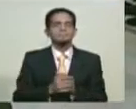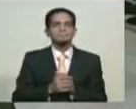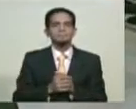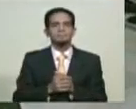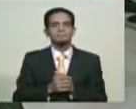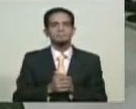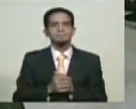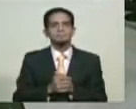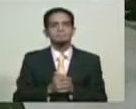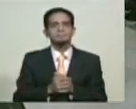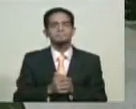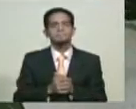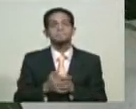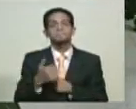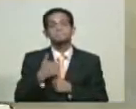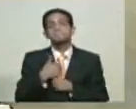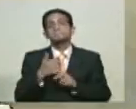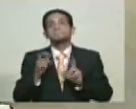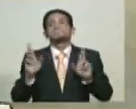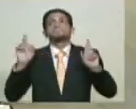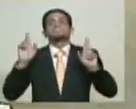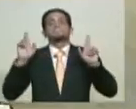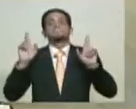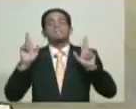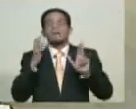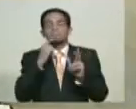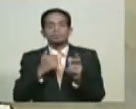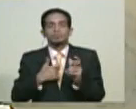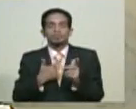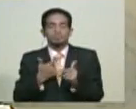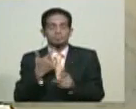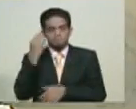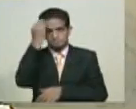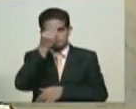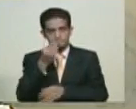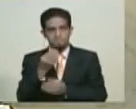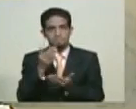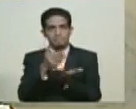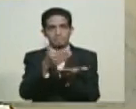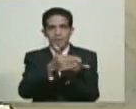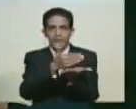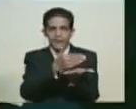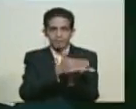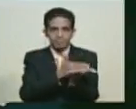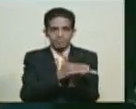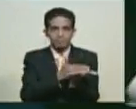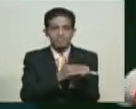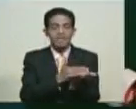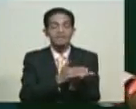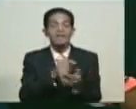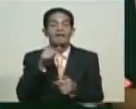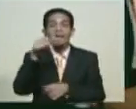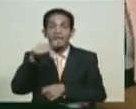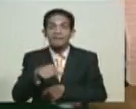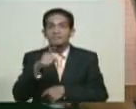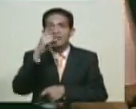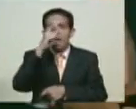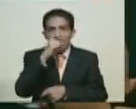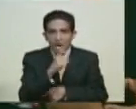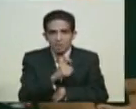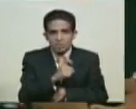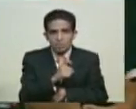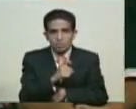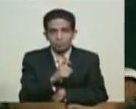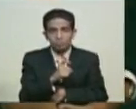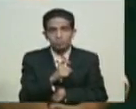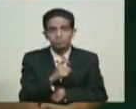Yo aspiro, como proyecto, que nosotros podamos este año llegar por lo menos